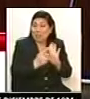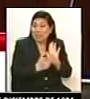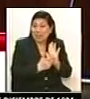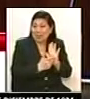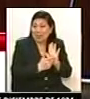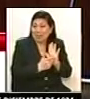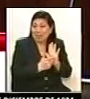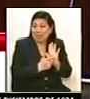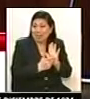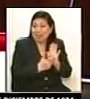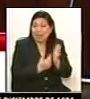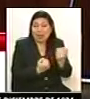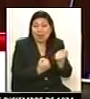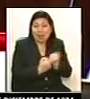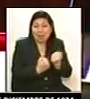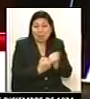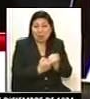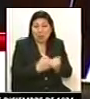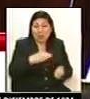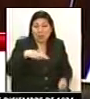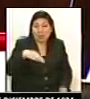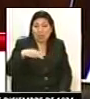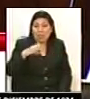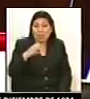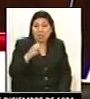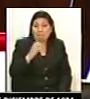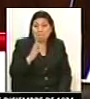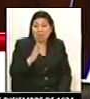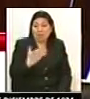llegado y con el apoyo del MEF, evidentemente estamos hablando de